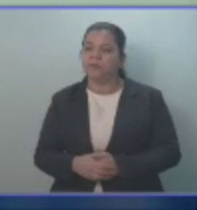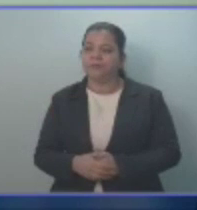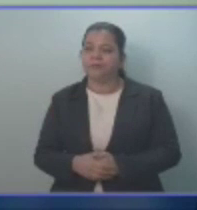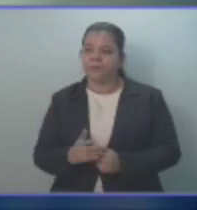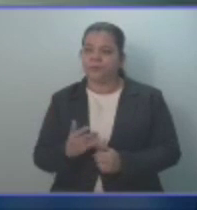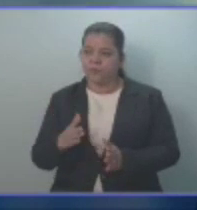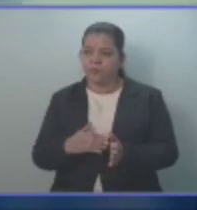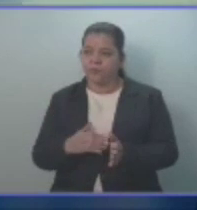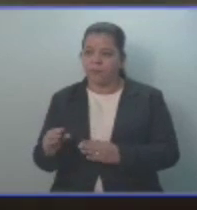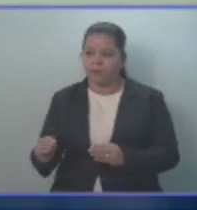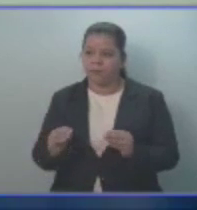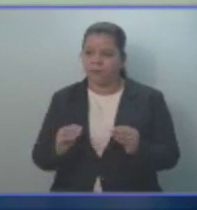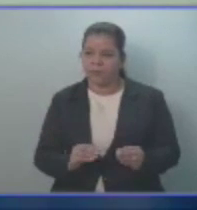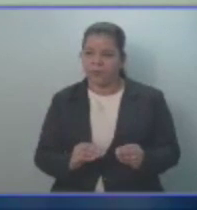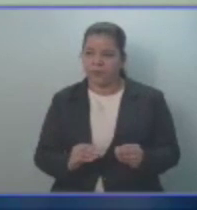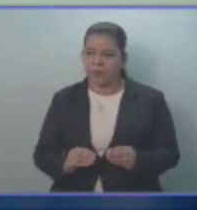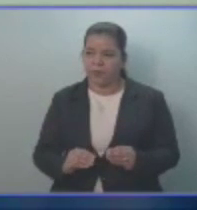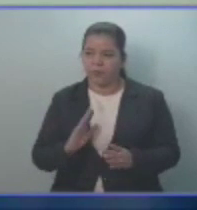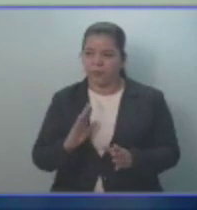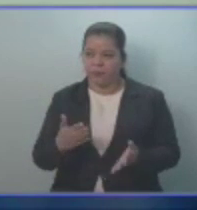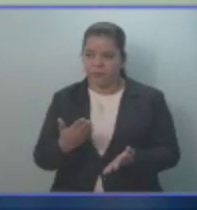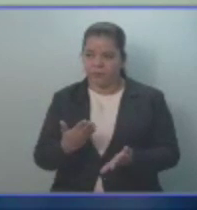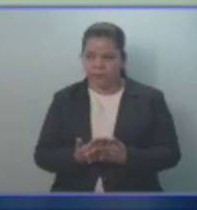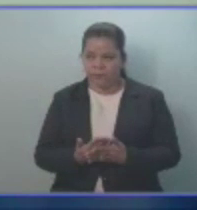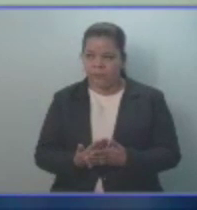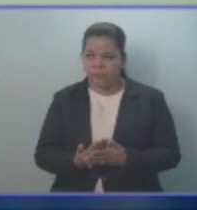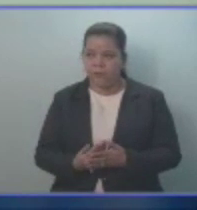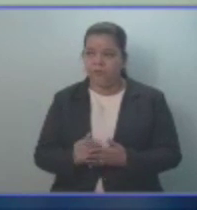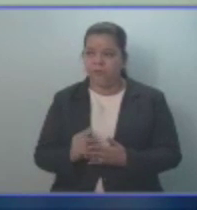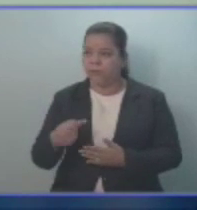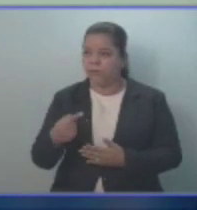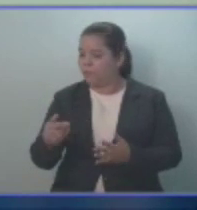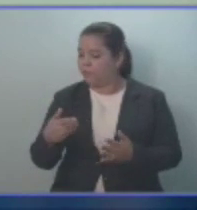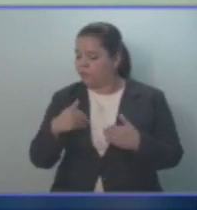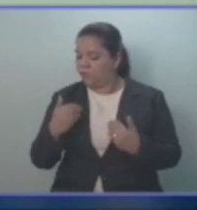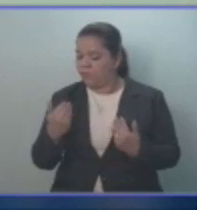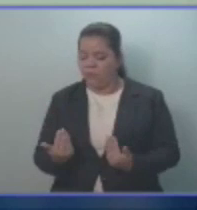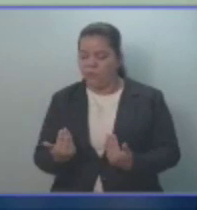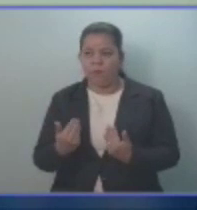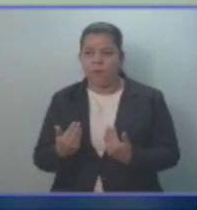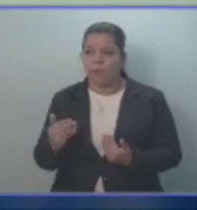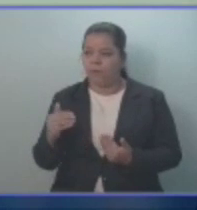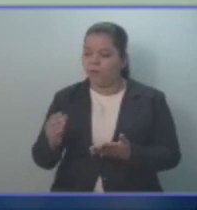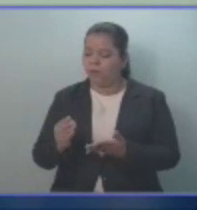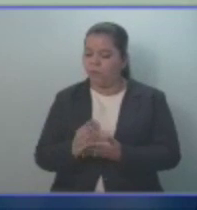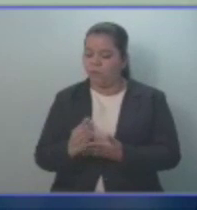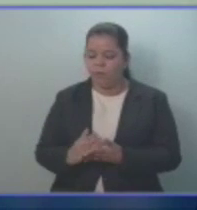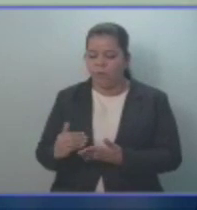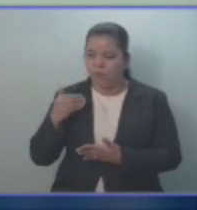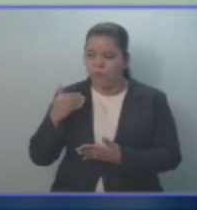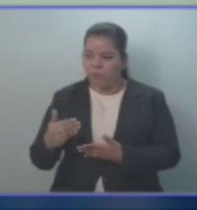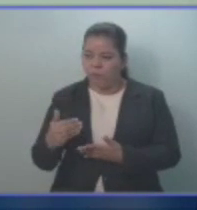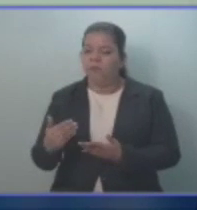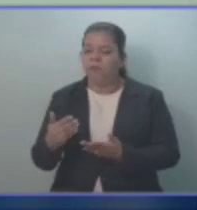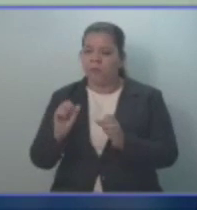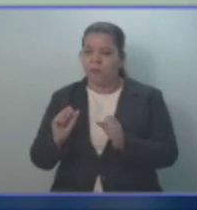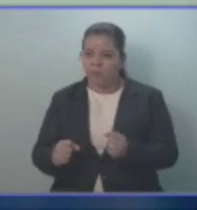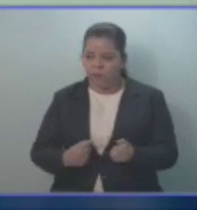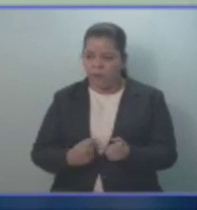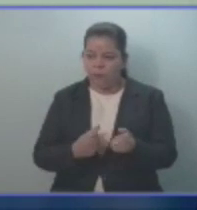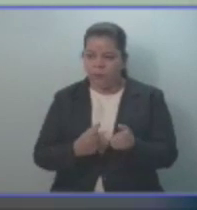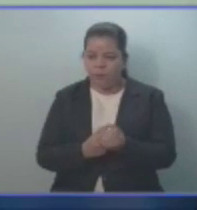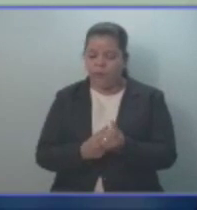Entró en vigor con respecto a una parte, y cuando no existía ejercicio fiscal para la asistencia